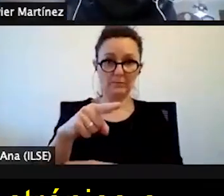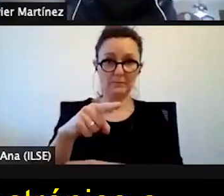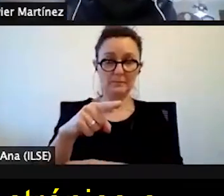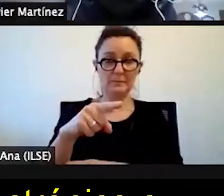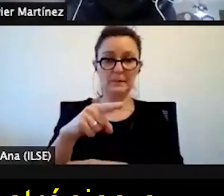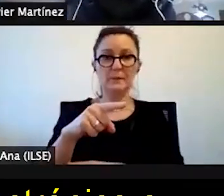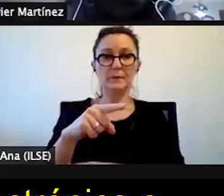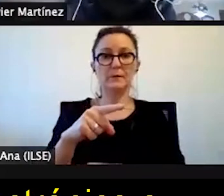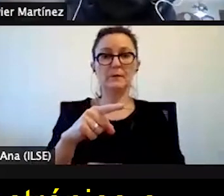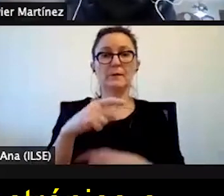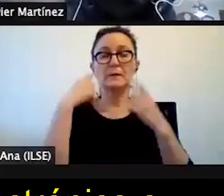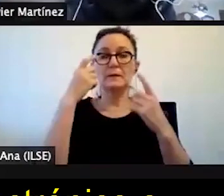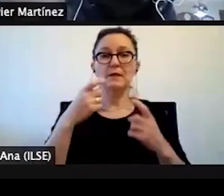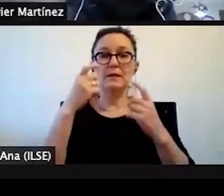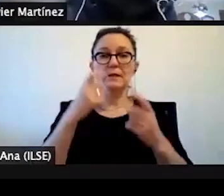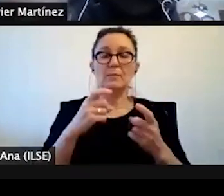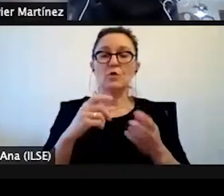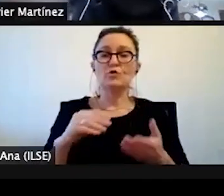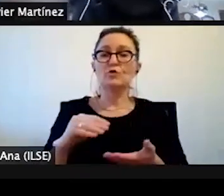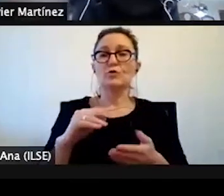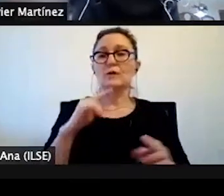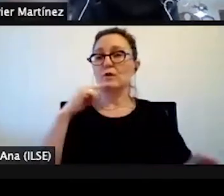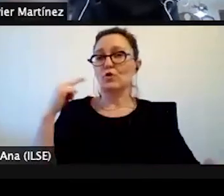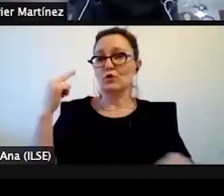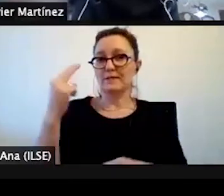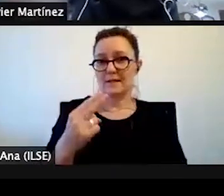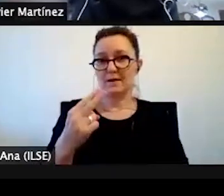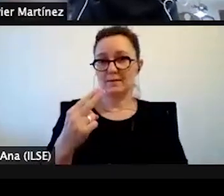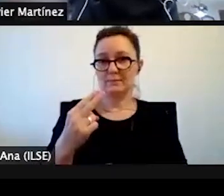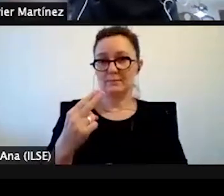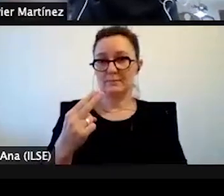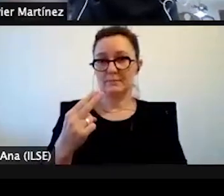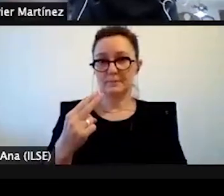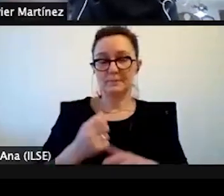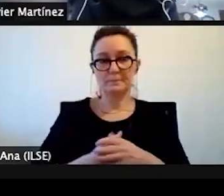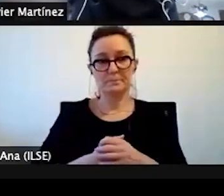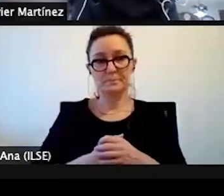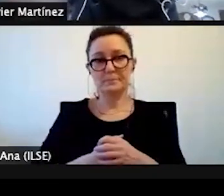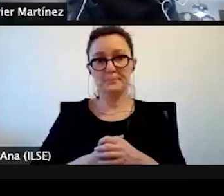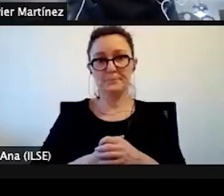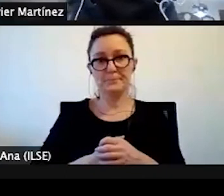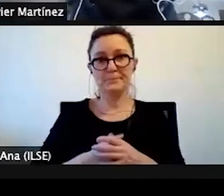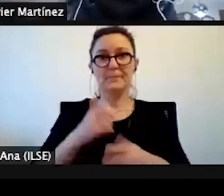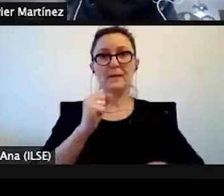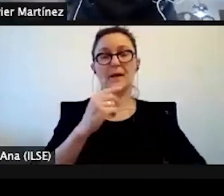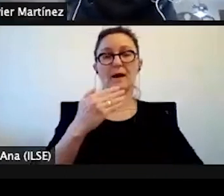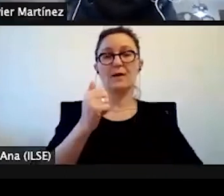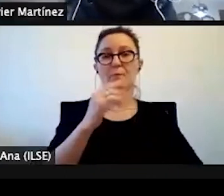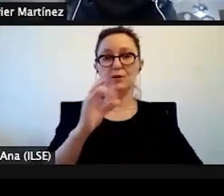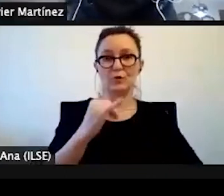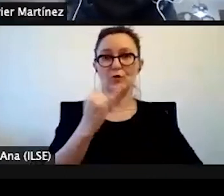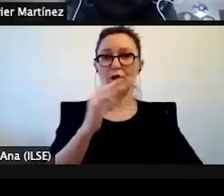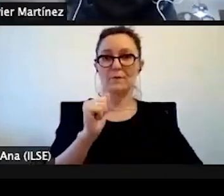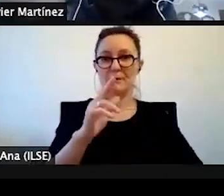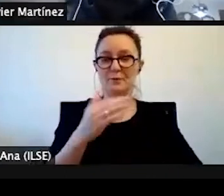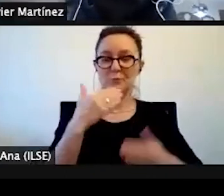intentaremos resolverlas, aunque sea fuera de este foro, ¿no? Alberto, Javier, muchas gracias.